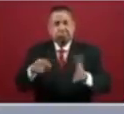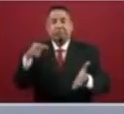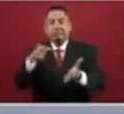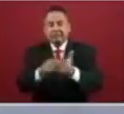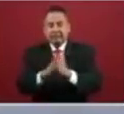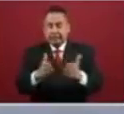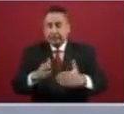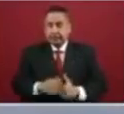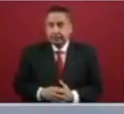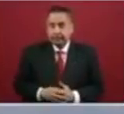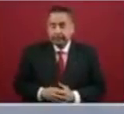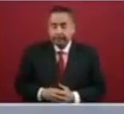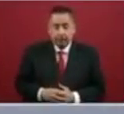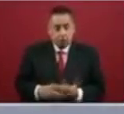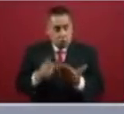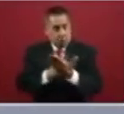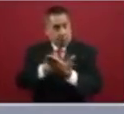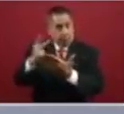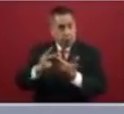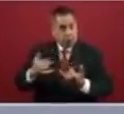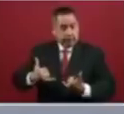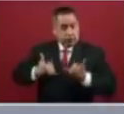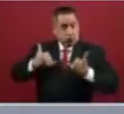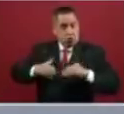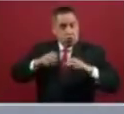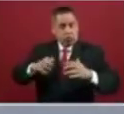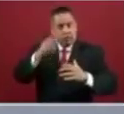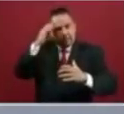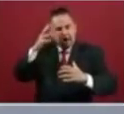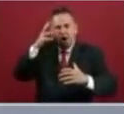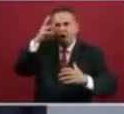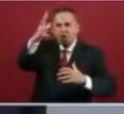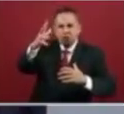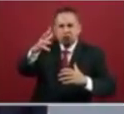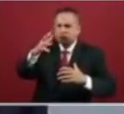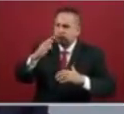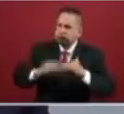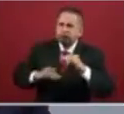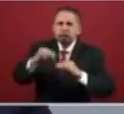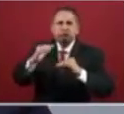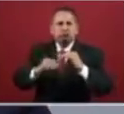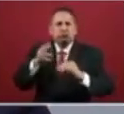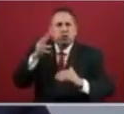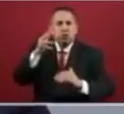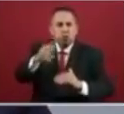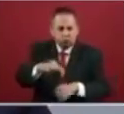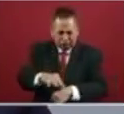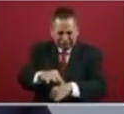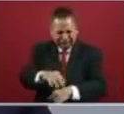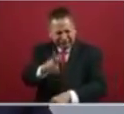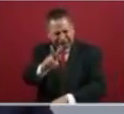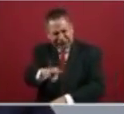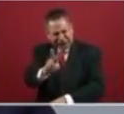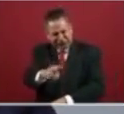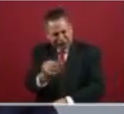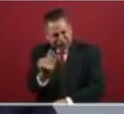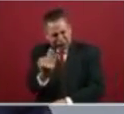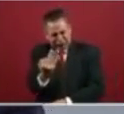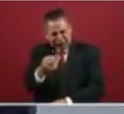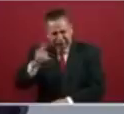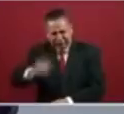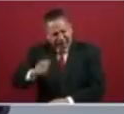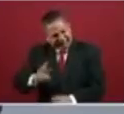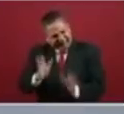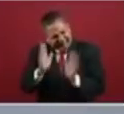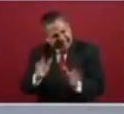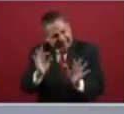El programa de jóvenes construyendo el futuro es una realidad. Hasta